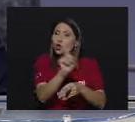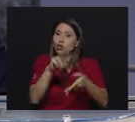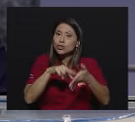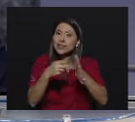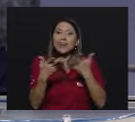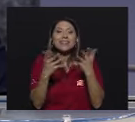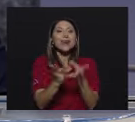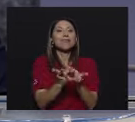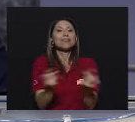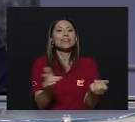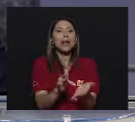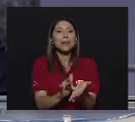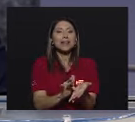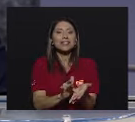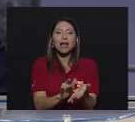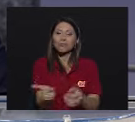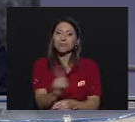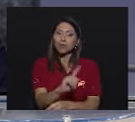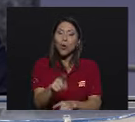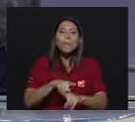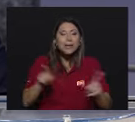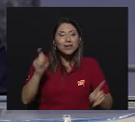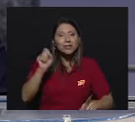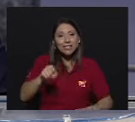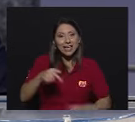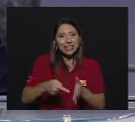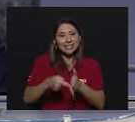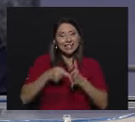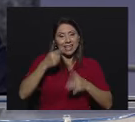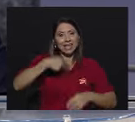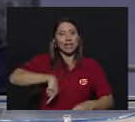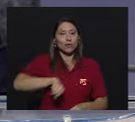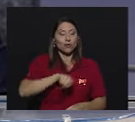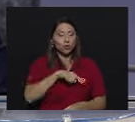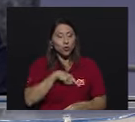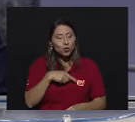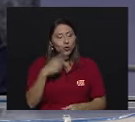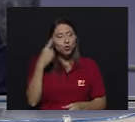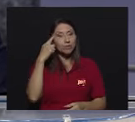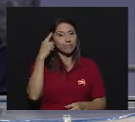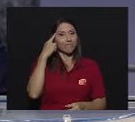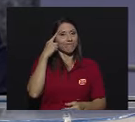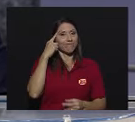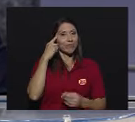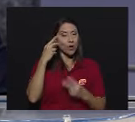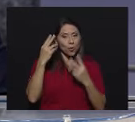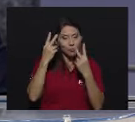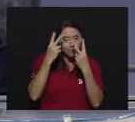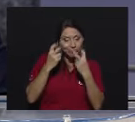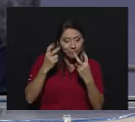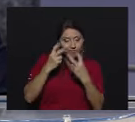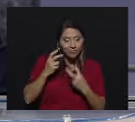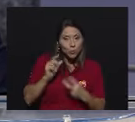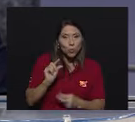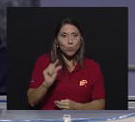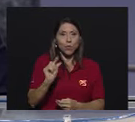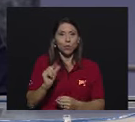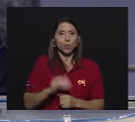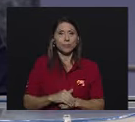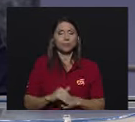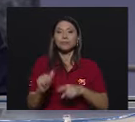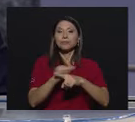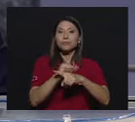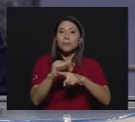definitivamente nos exige a repensarnos, a revisarnos un poco. En términos de